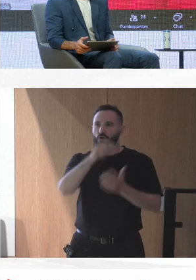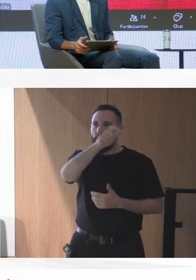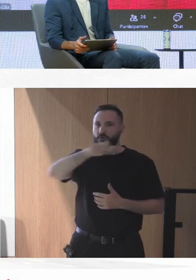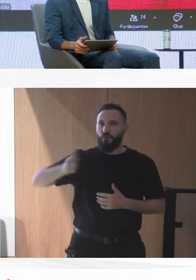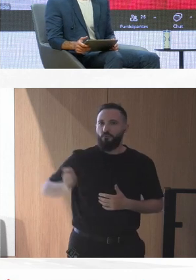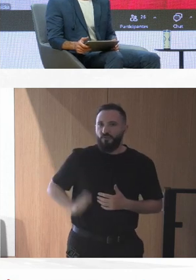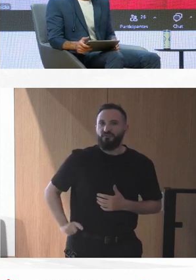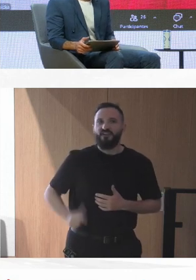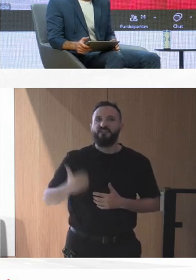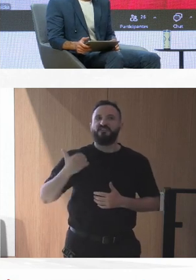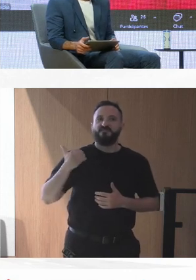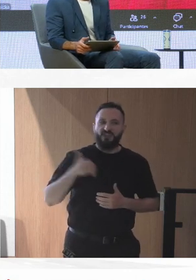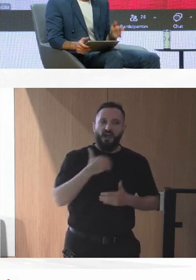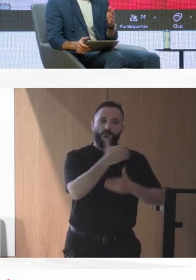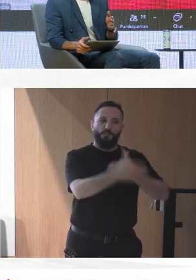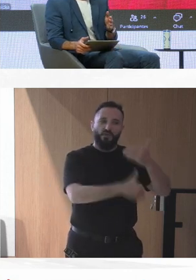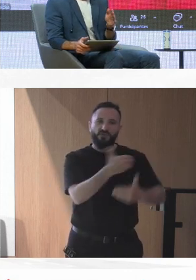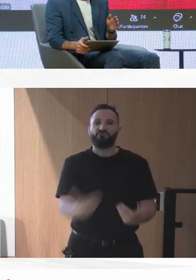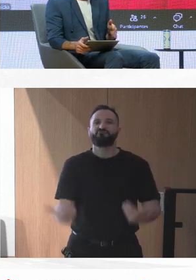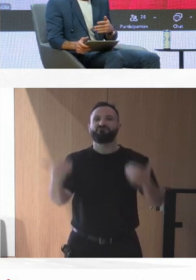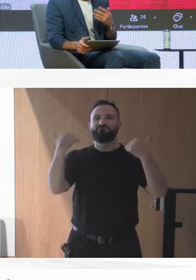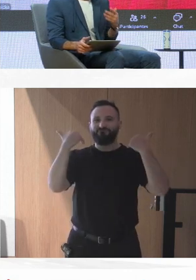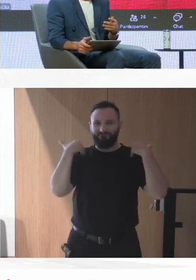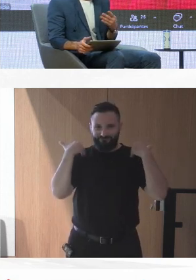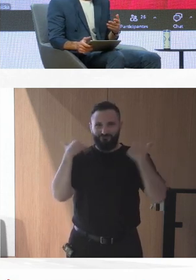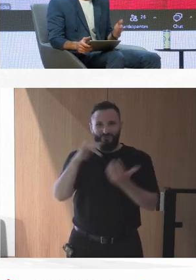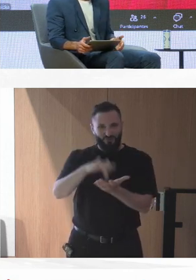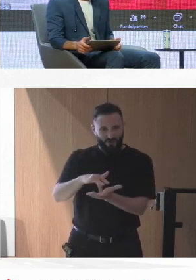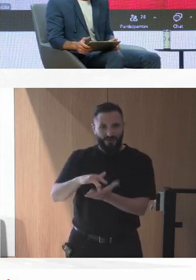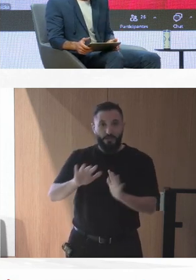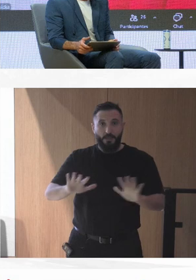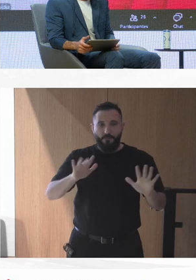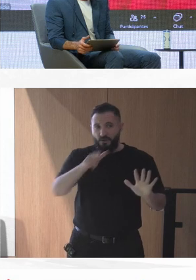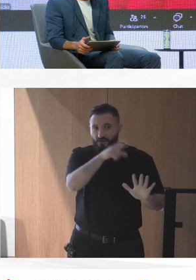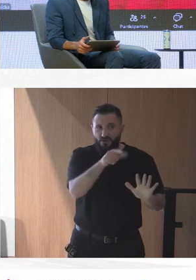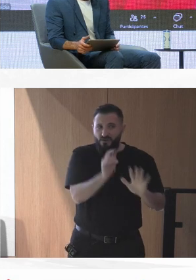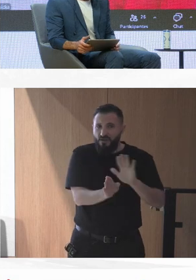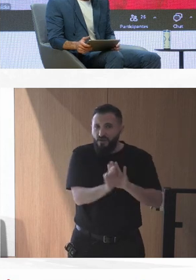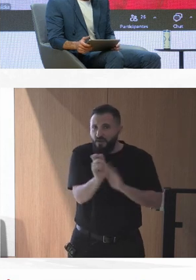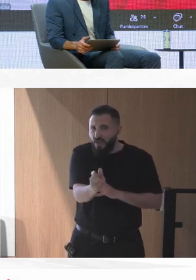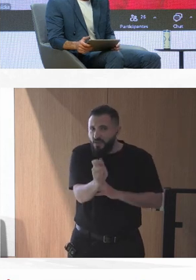están llevando a cabo parte de estos procesos, pero no es constante